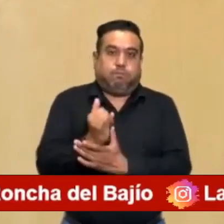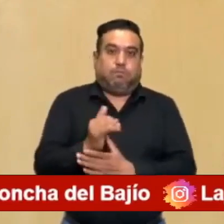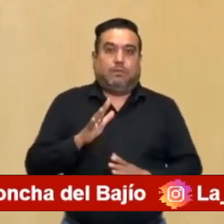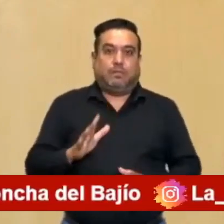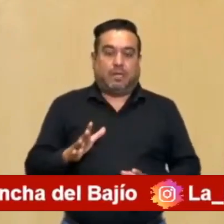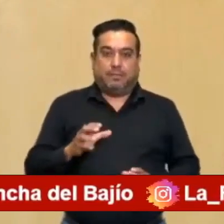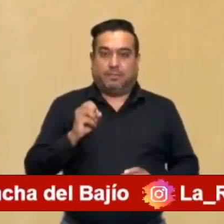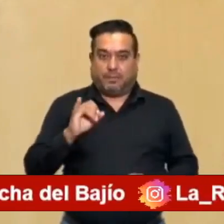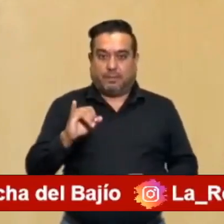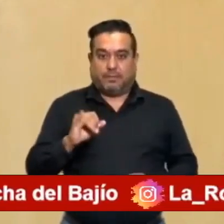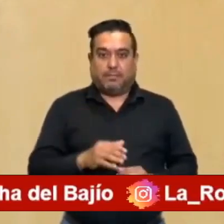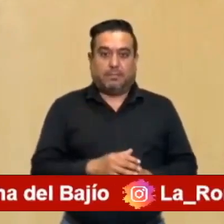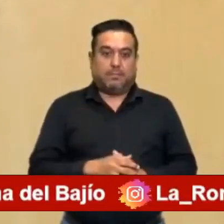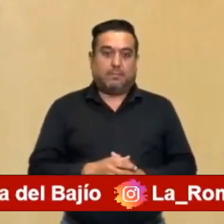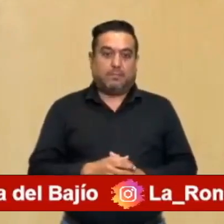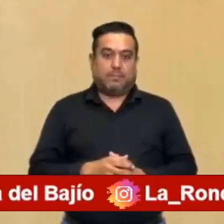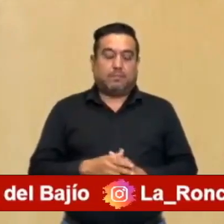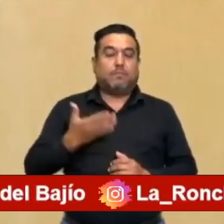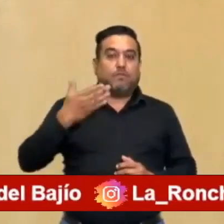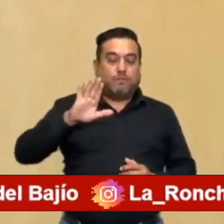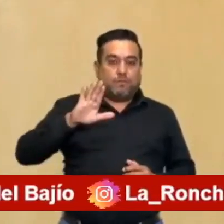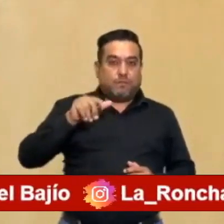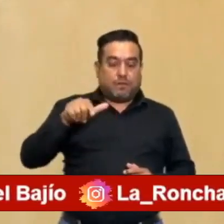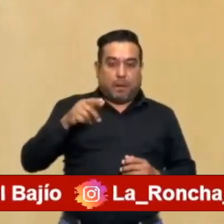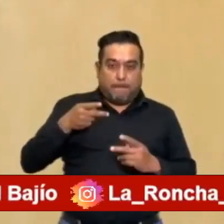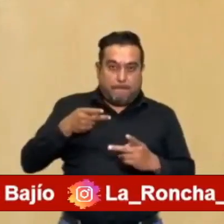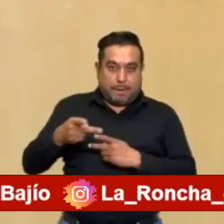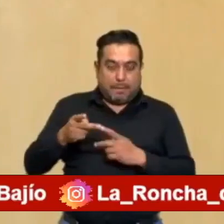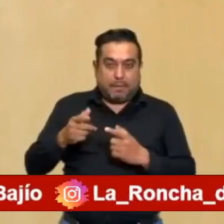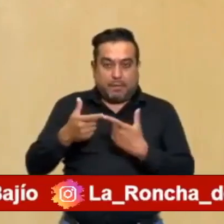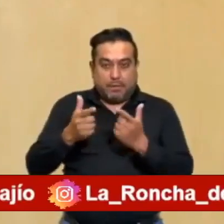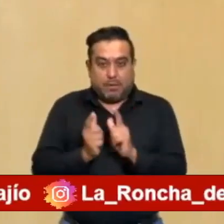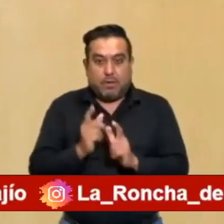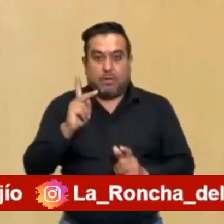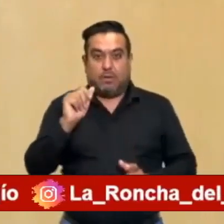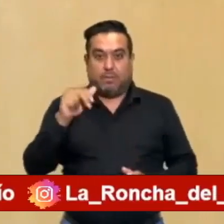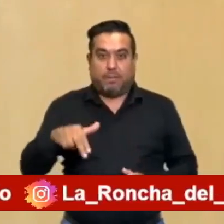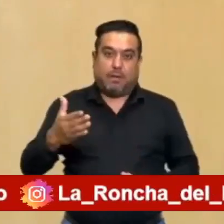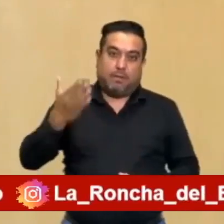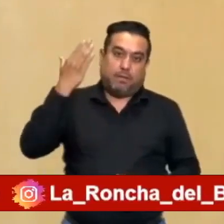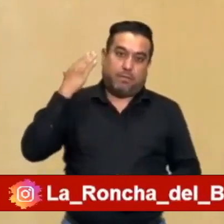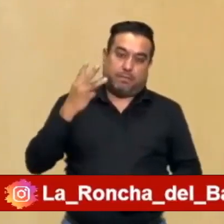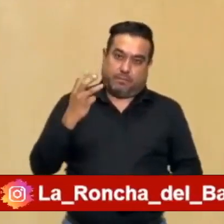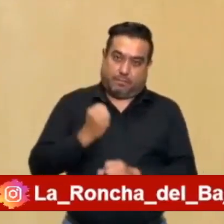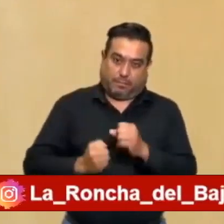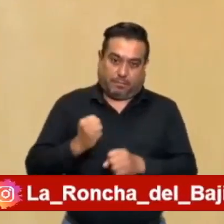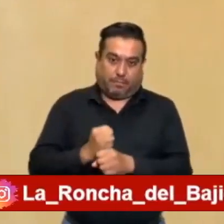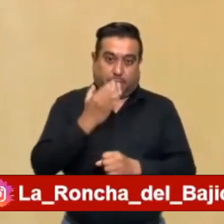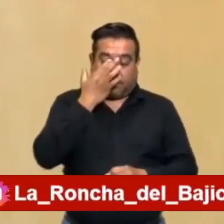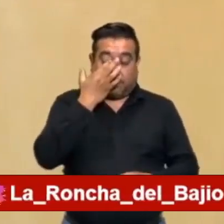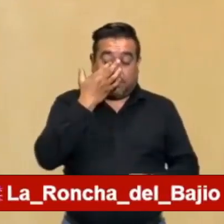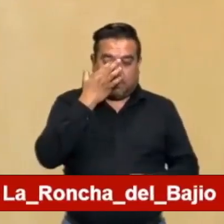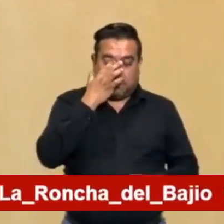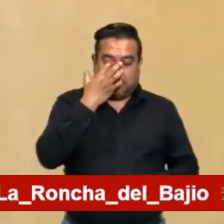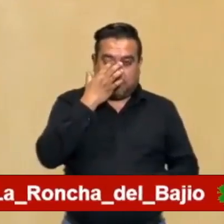de la CONAGUA, casi el 60% del territorio nacional atraviesa por algún grado de sequía. En ese sentido,